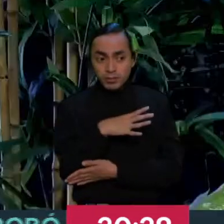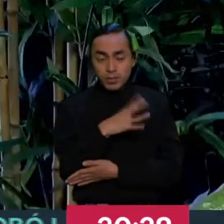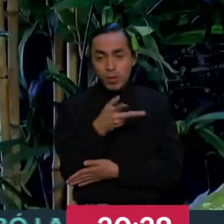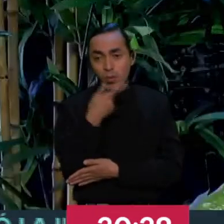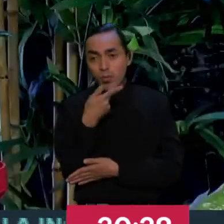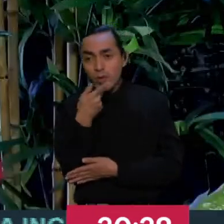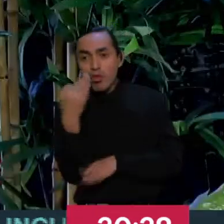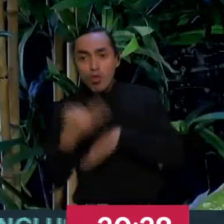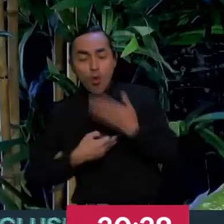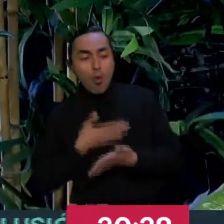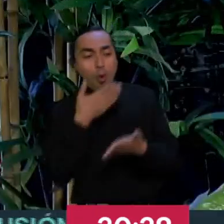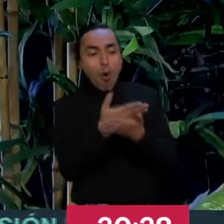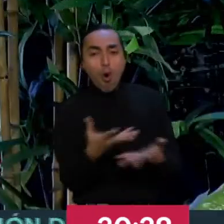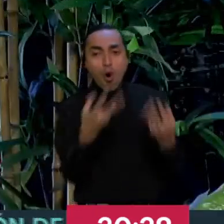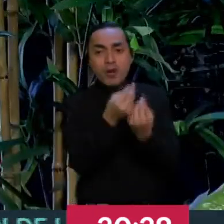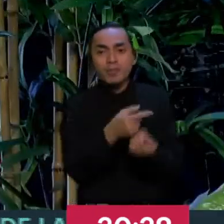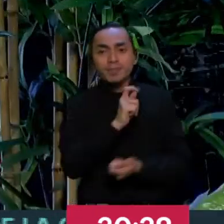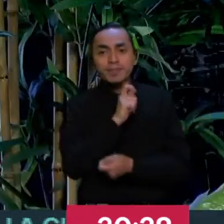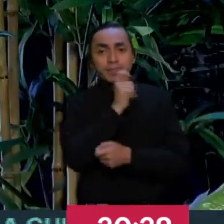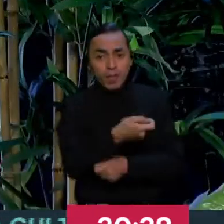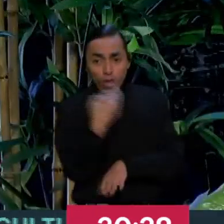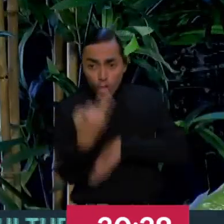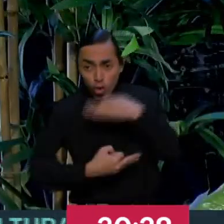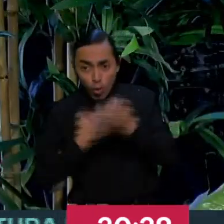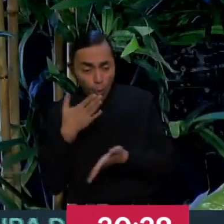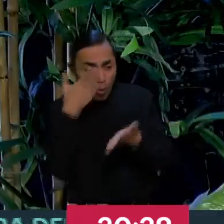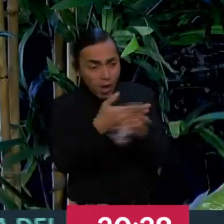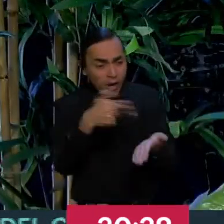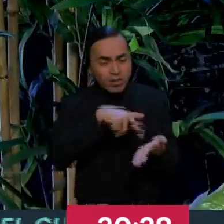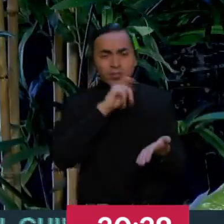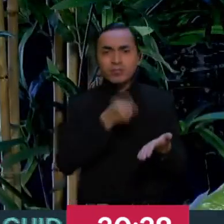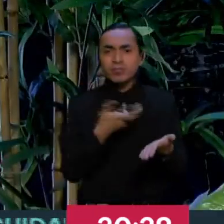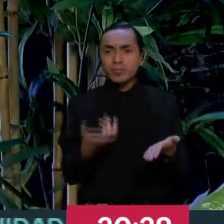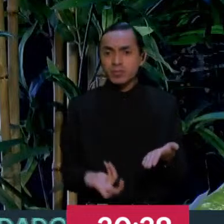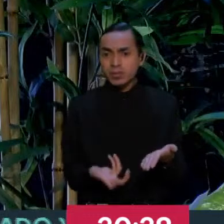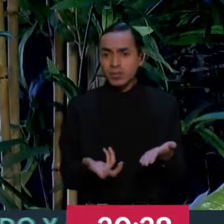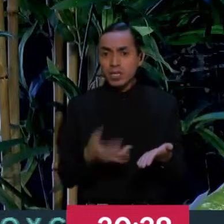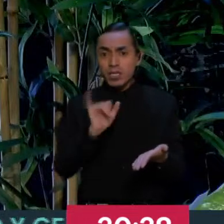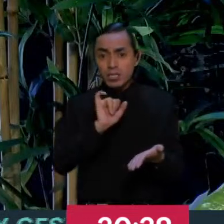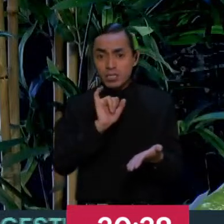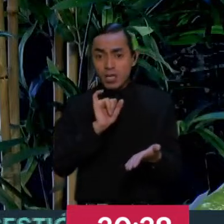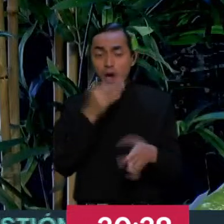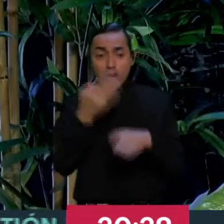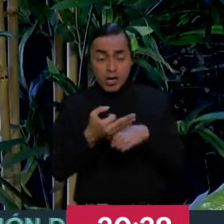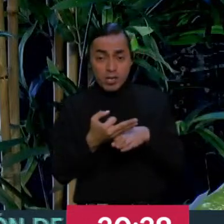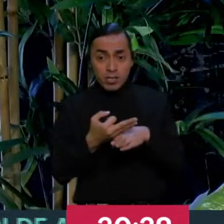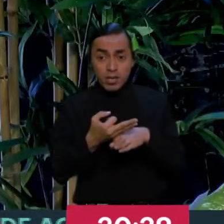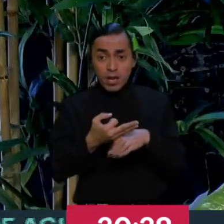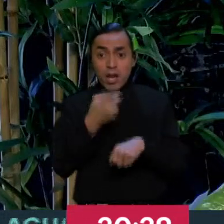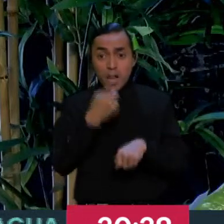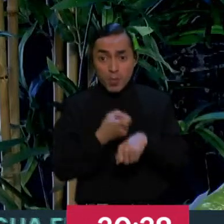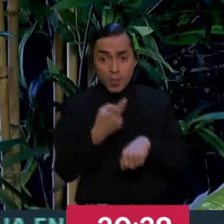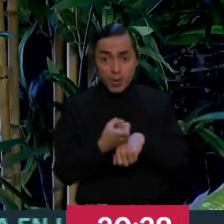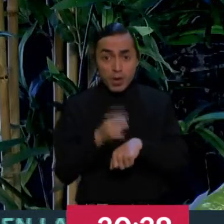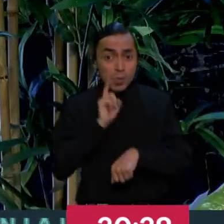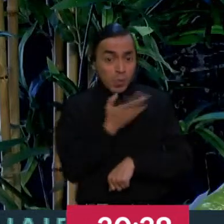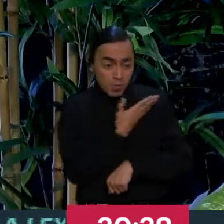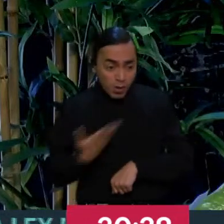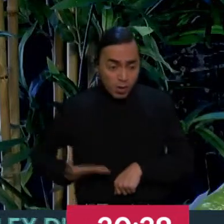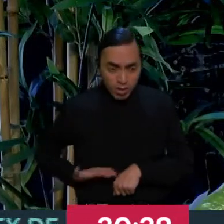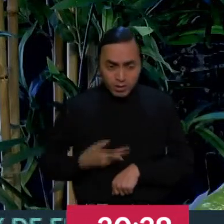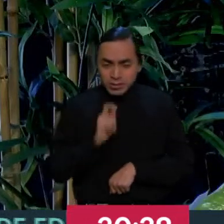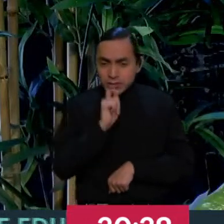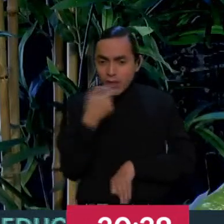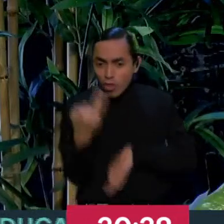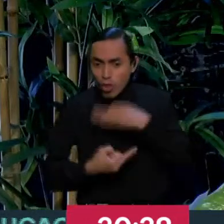llegamos todas? ¿Realmente llegamos todos ahora que asume la primera mujer como presidenta de este país?